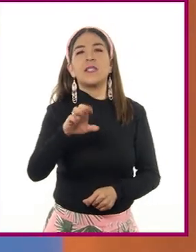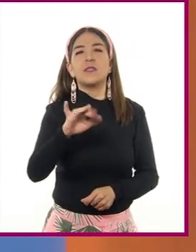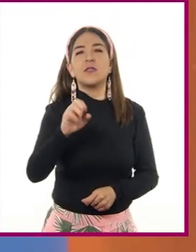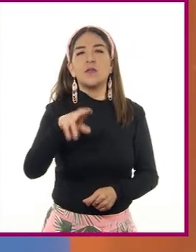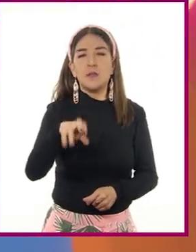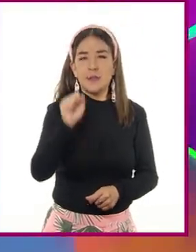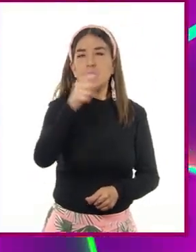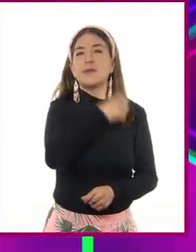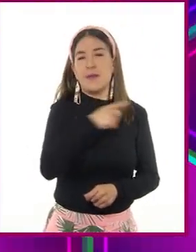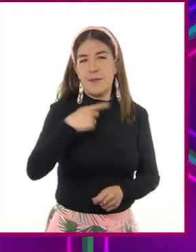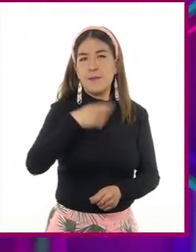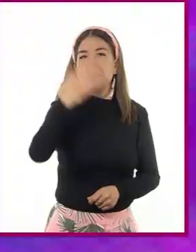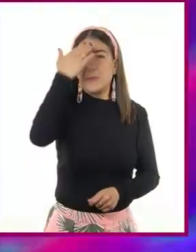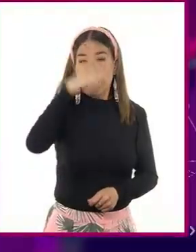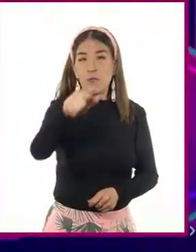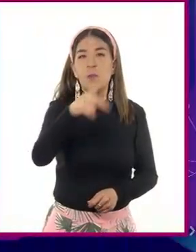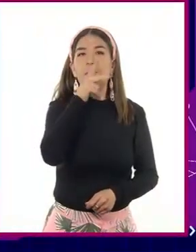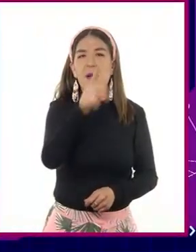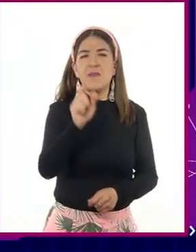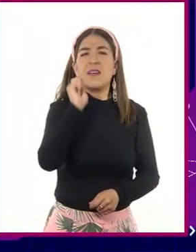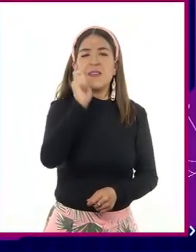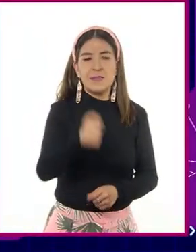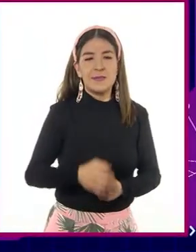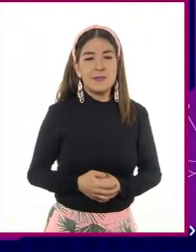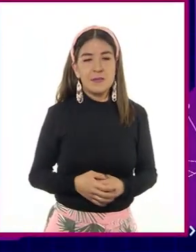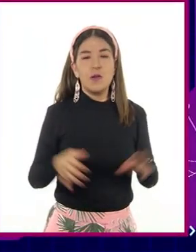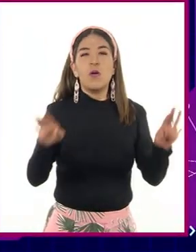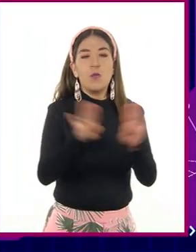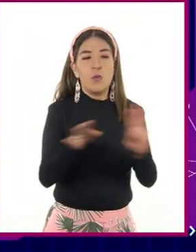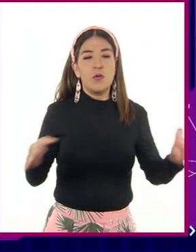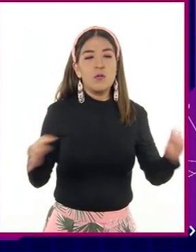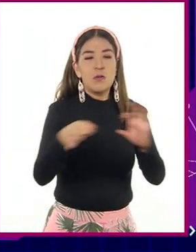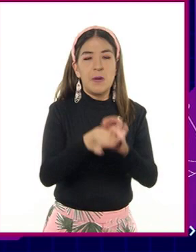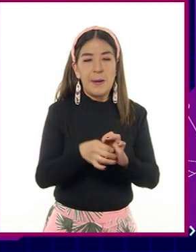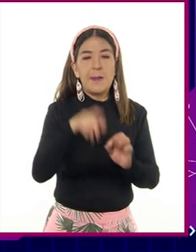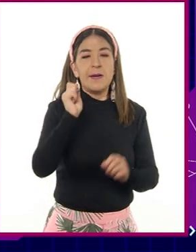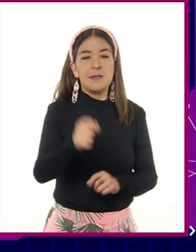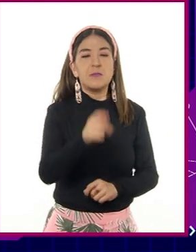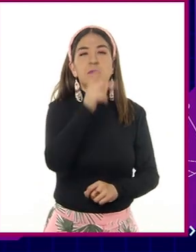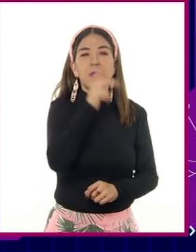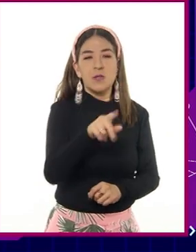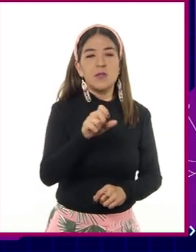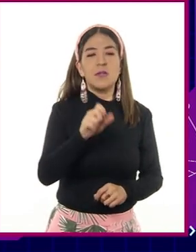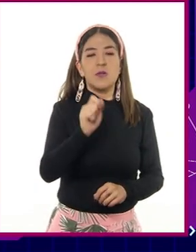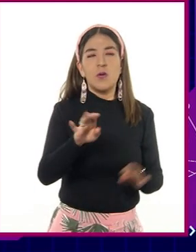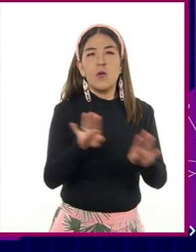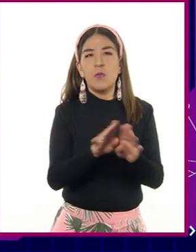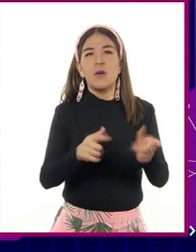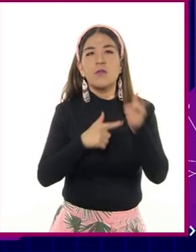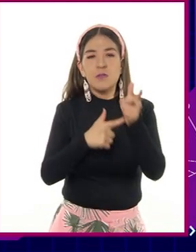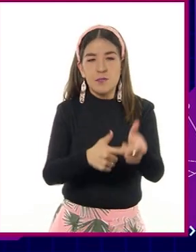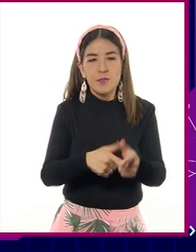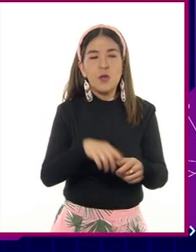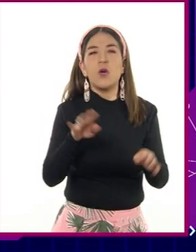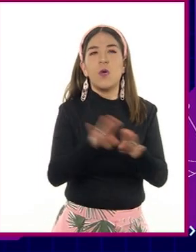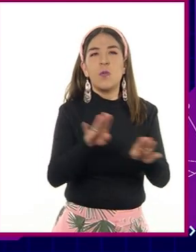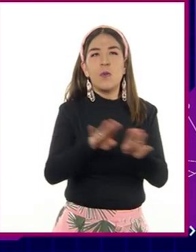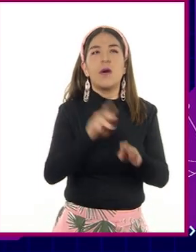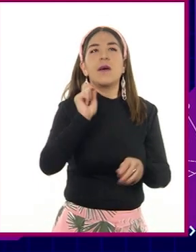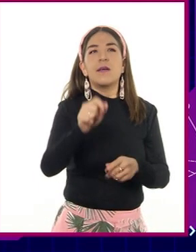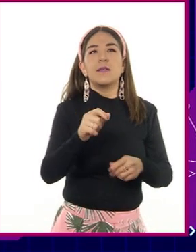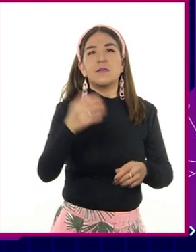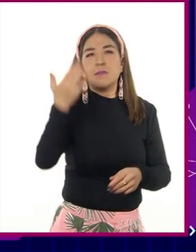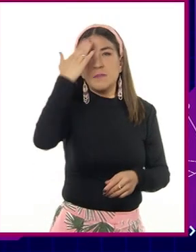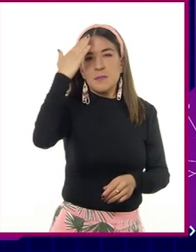conceptos importantes. Una sucesión es un conjunto de elementos que se encuentran ordenados siguiendo cierto patrón, es